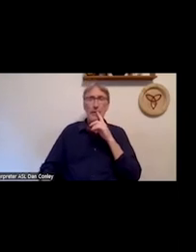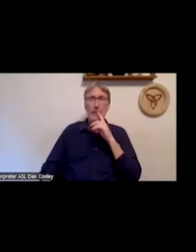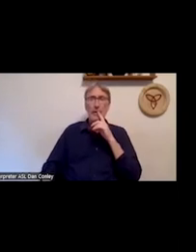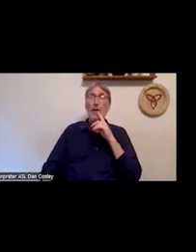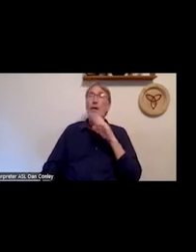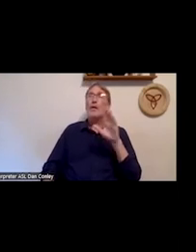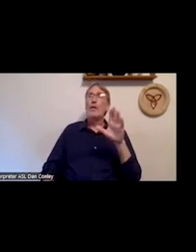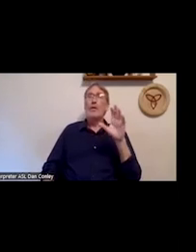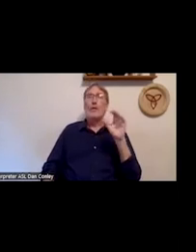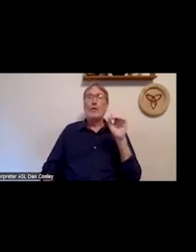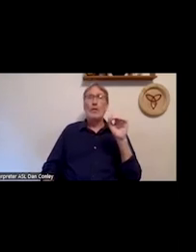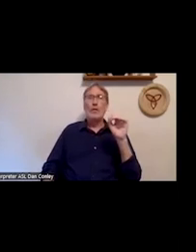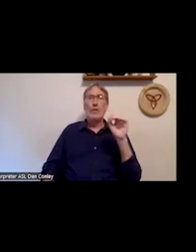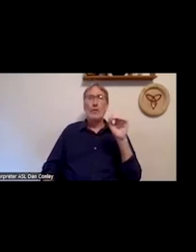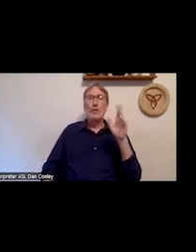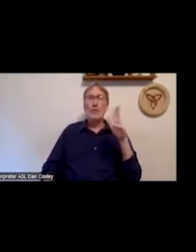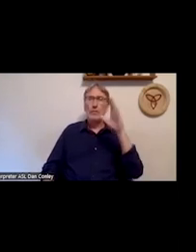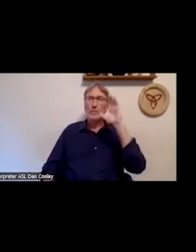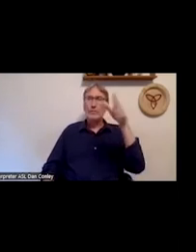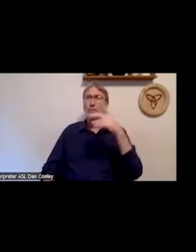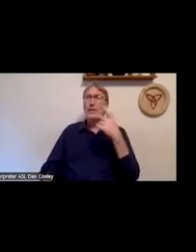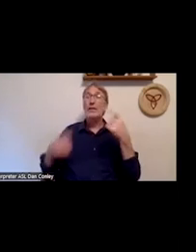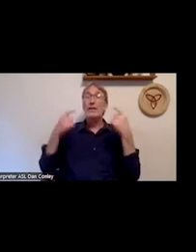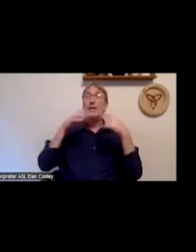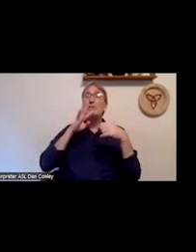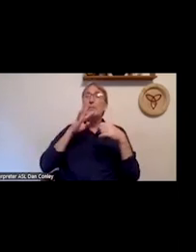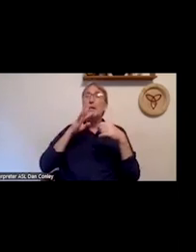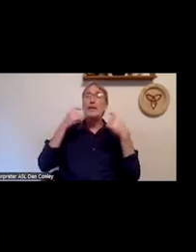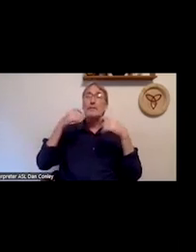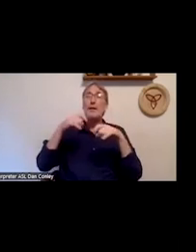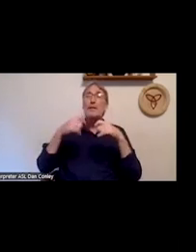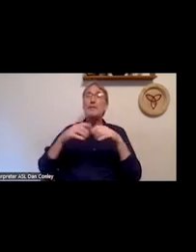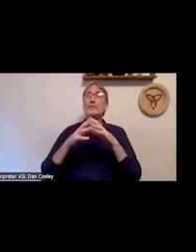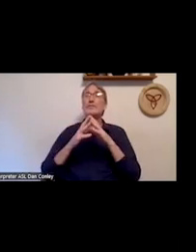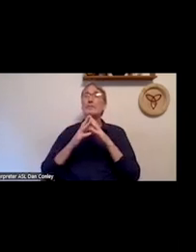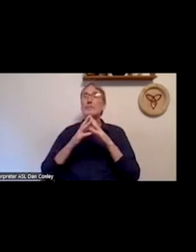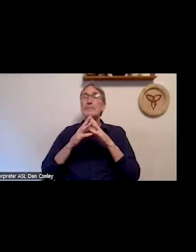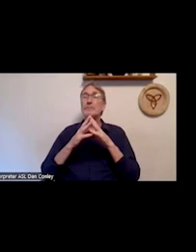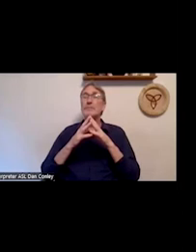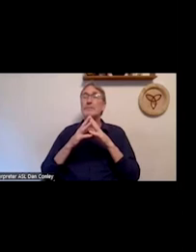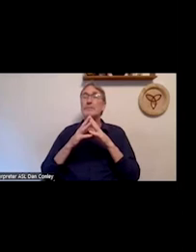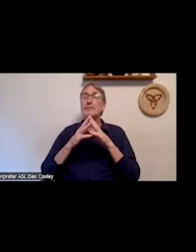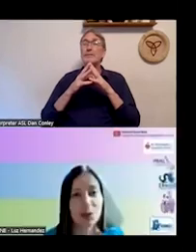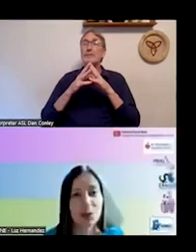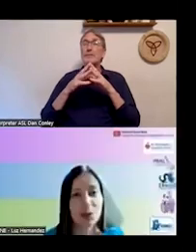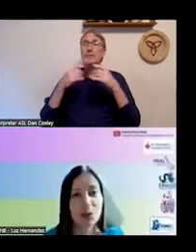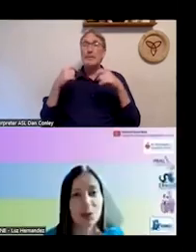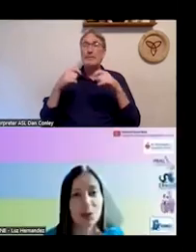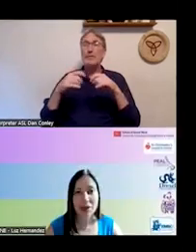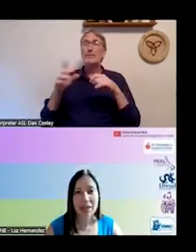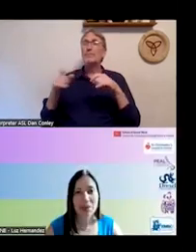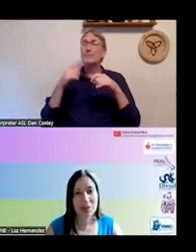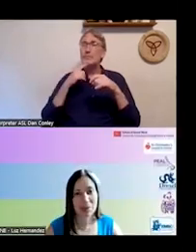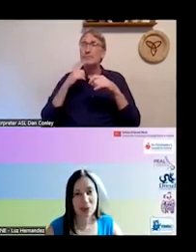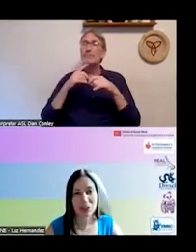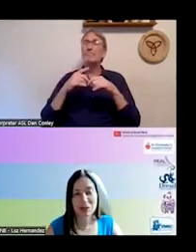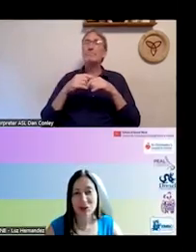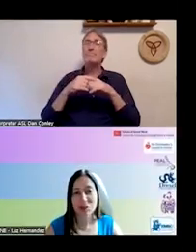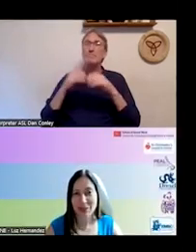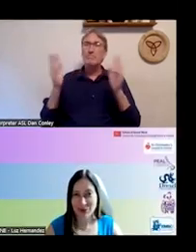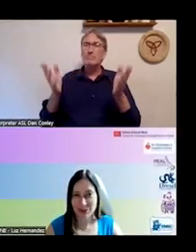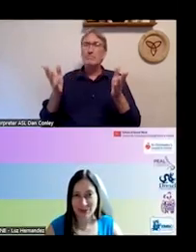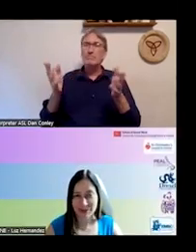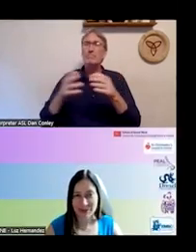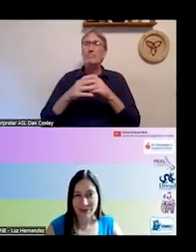Buenos días, mi gente. Soy Luz Hernández, la directora ejecutiva de UNE y la madre de un adulto con autismo e impedimentos